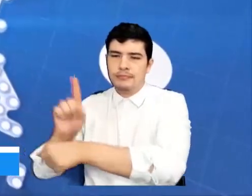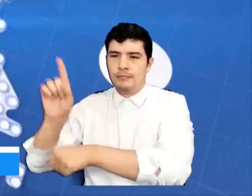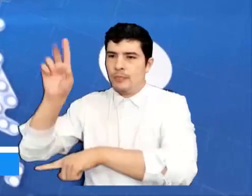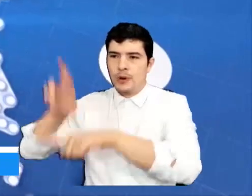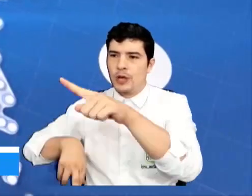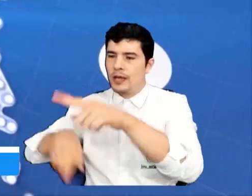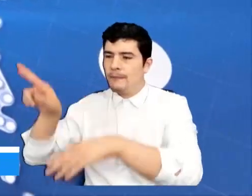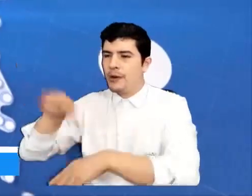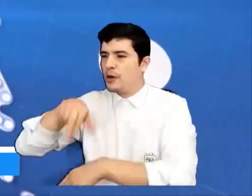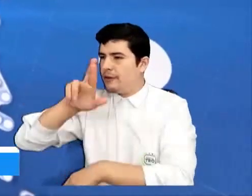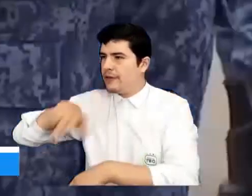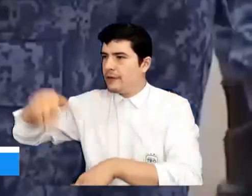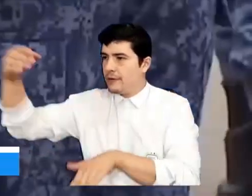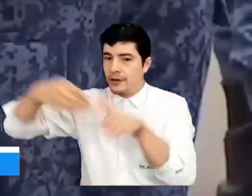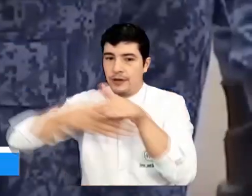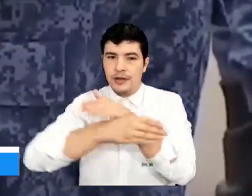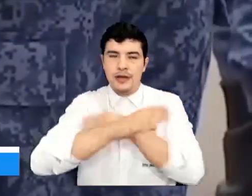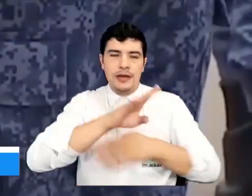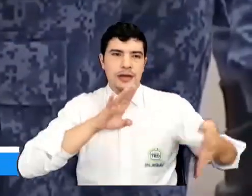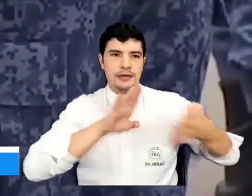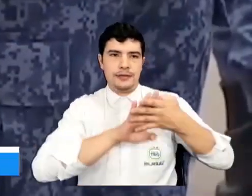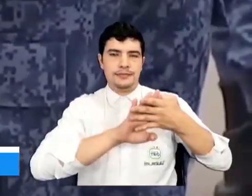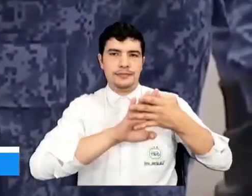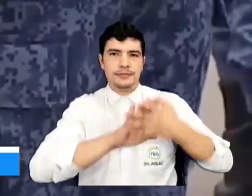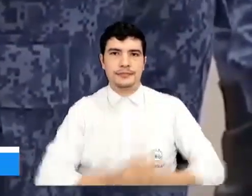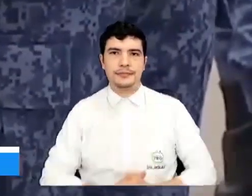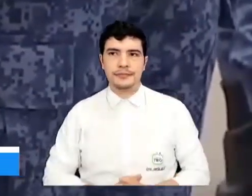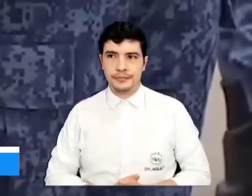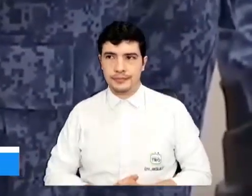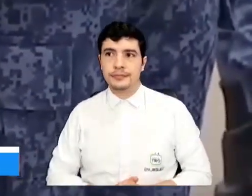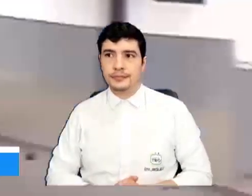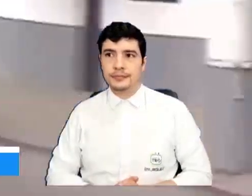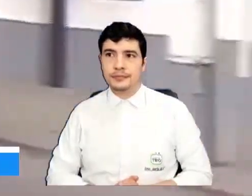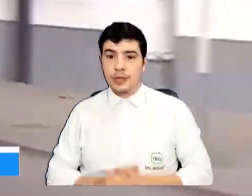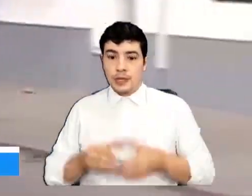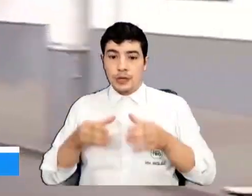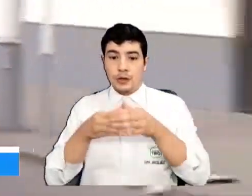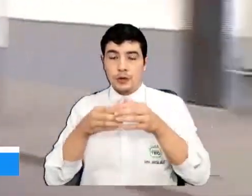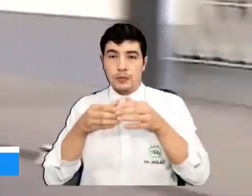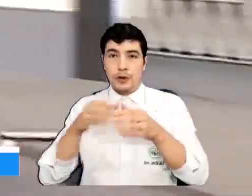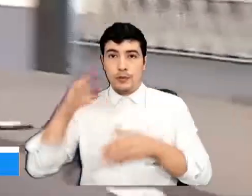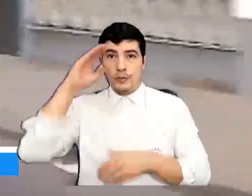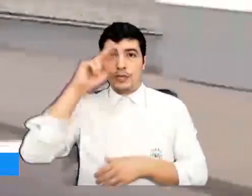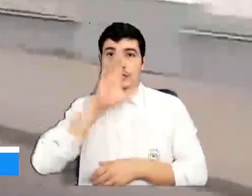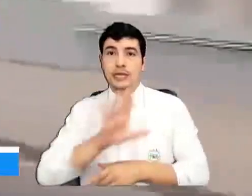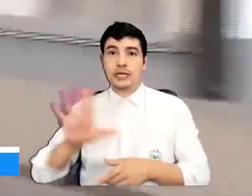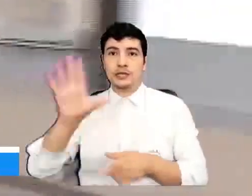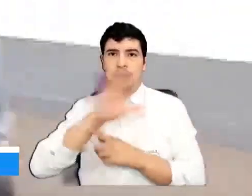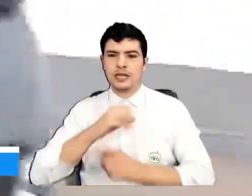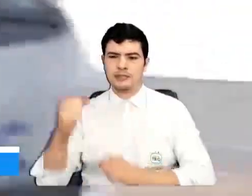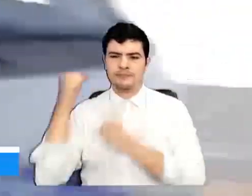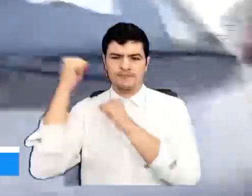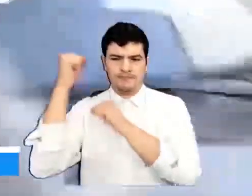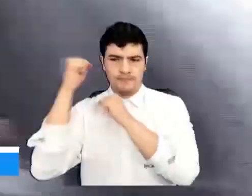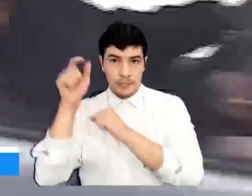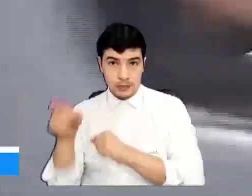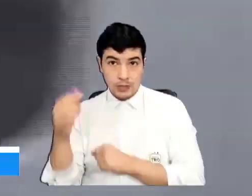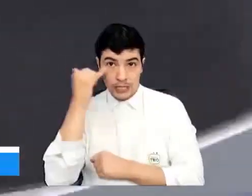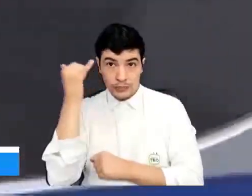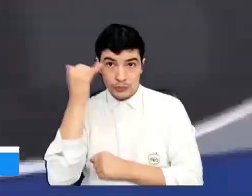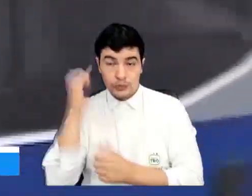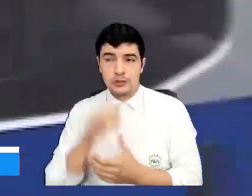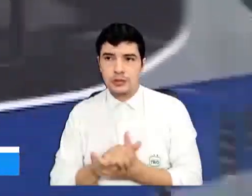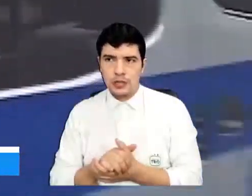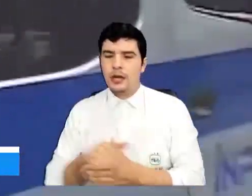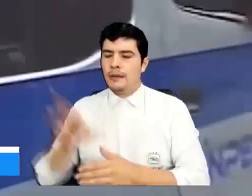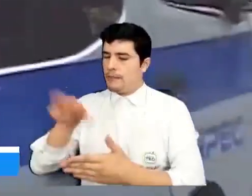país el ingreso de internos de las estaciones de policía, URIs y otros centros transitorios, medidas que se adoptan por los casos registrados